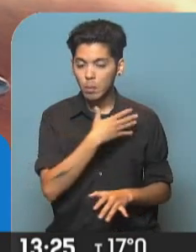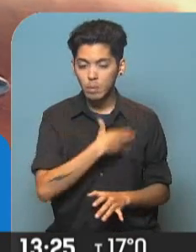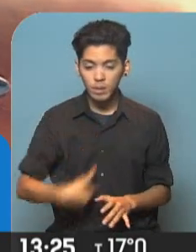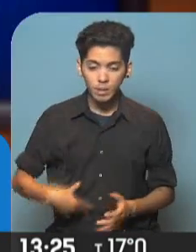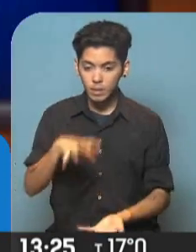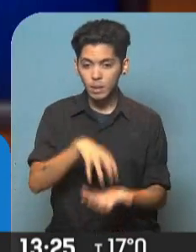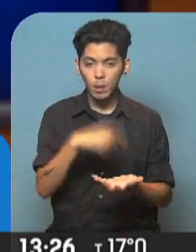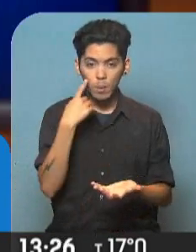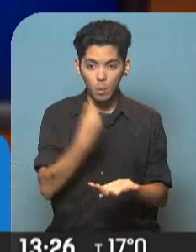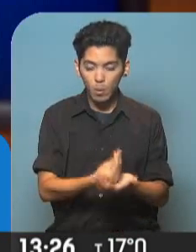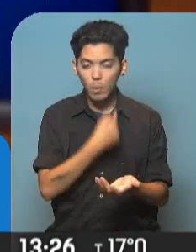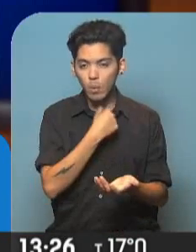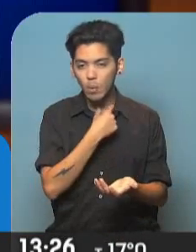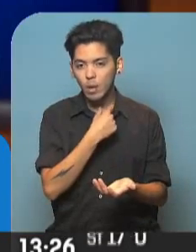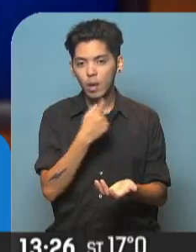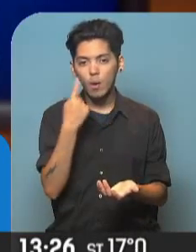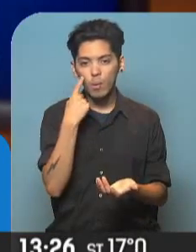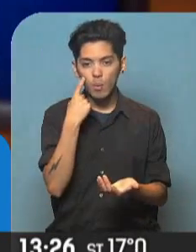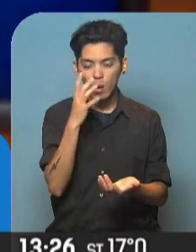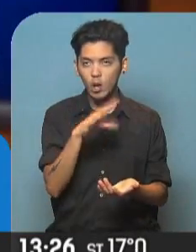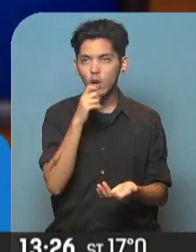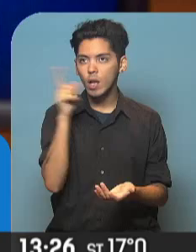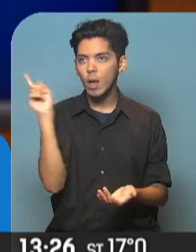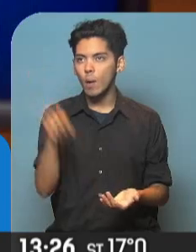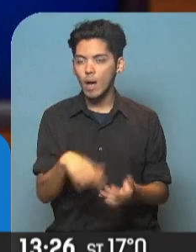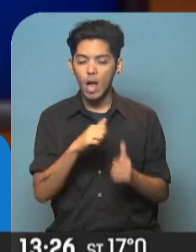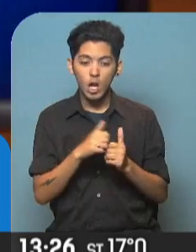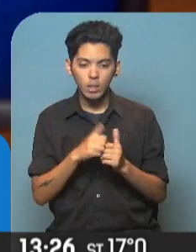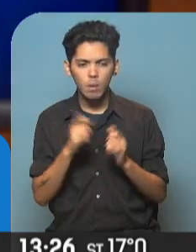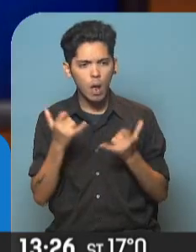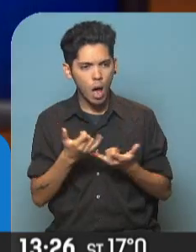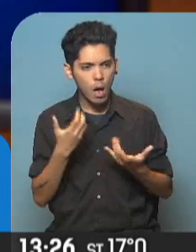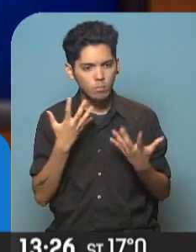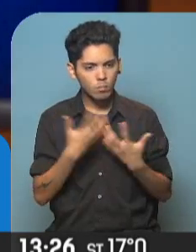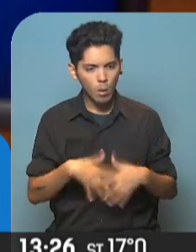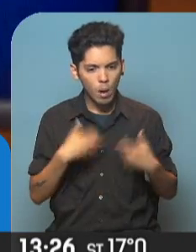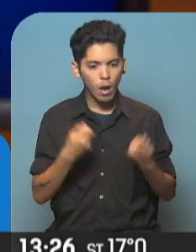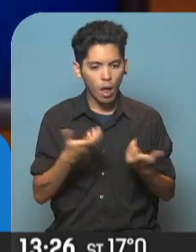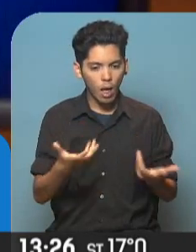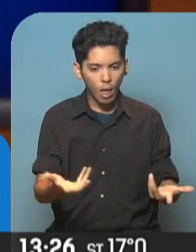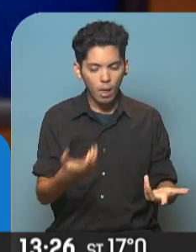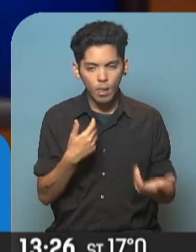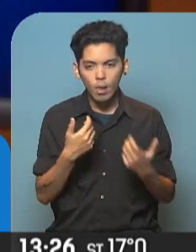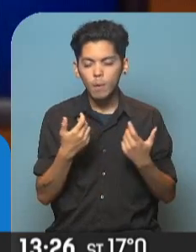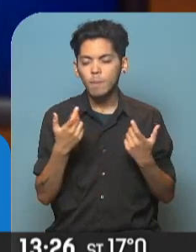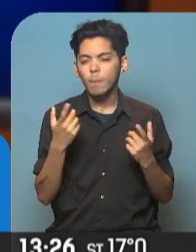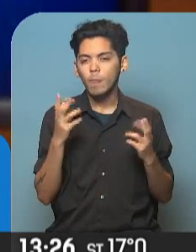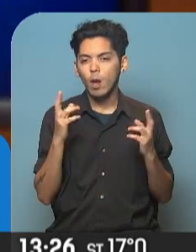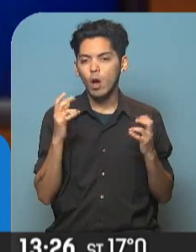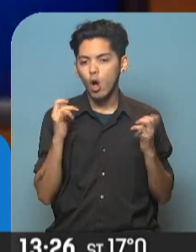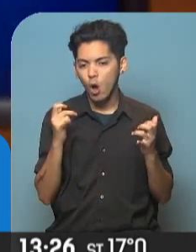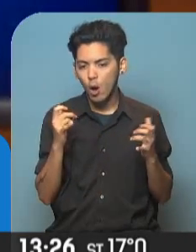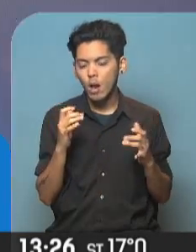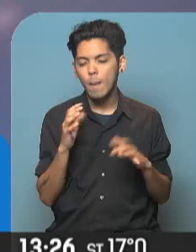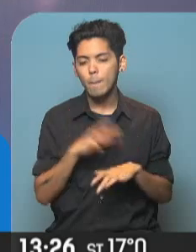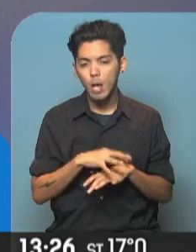quería que viva ahí, ¿no? Que venga de Rosario, ejemplo, ¿no? Pero hay programas de fomento. para los jóvenes médicos para que vivan